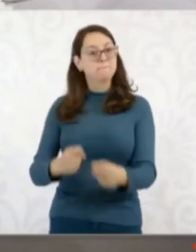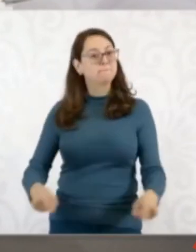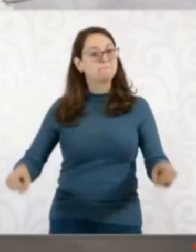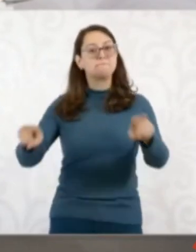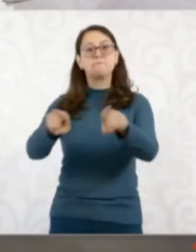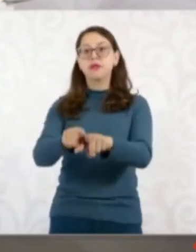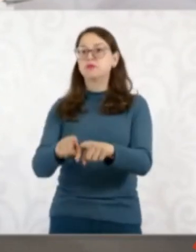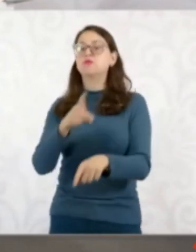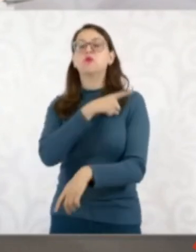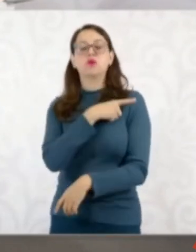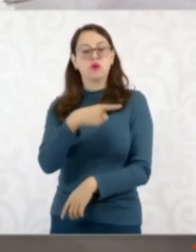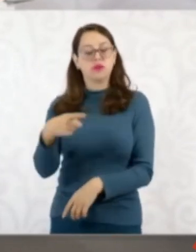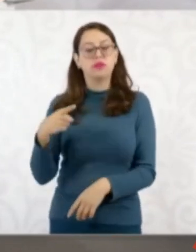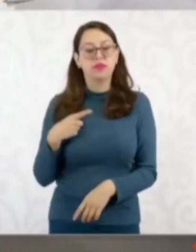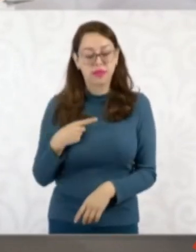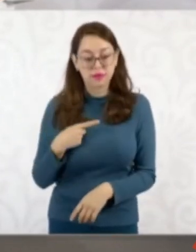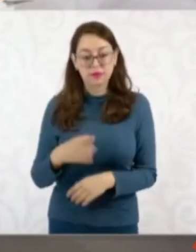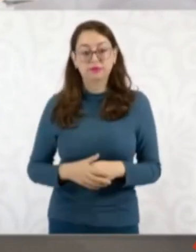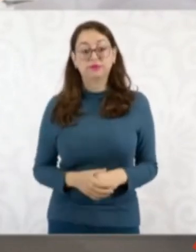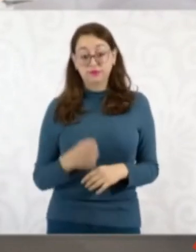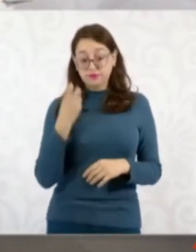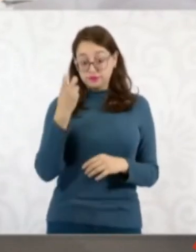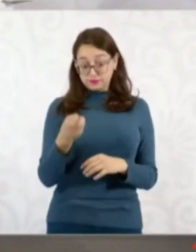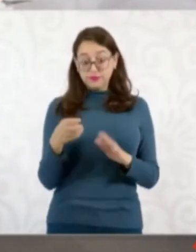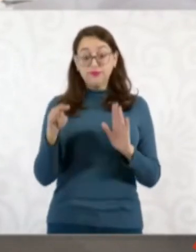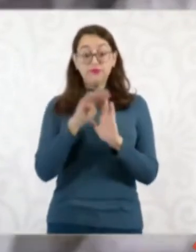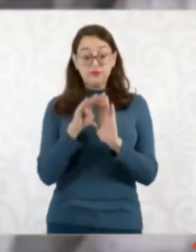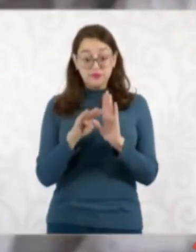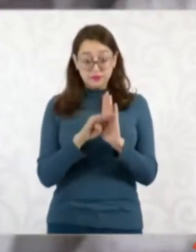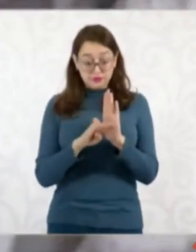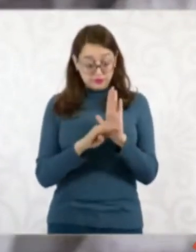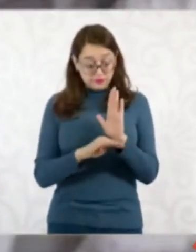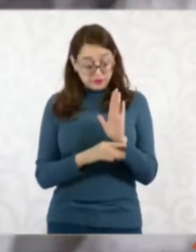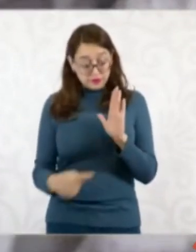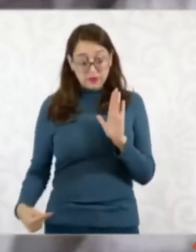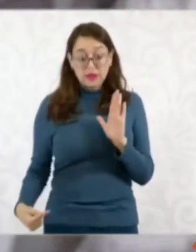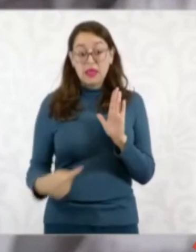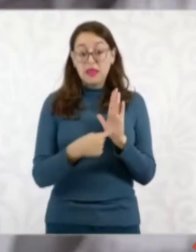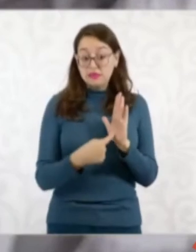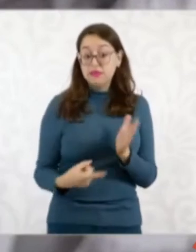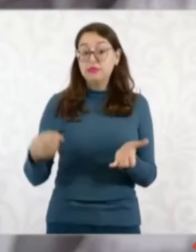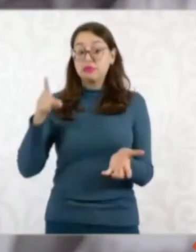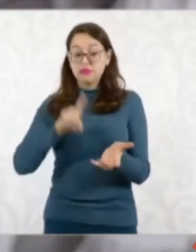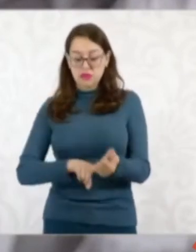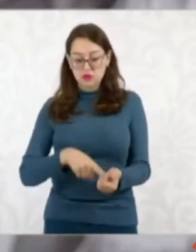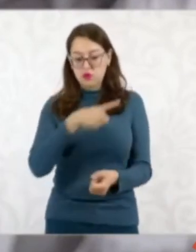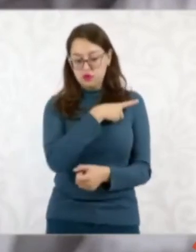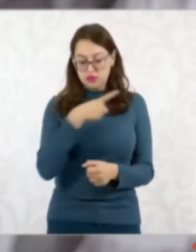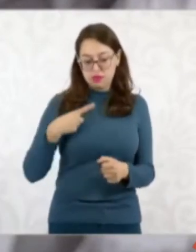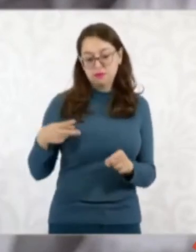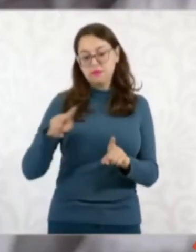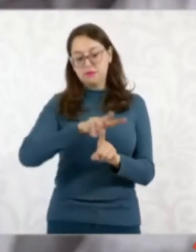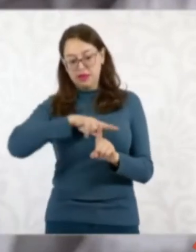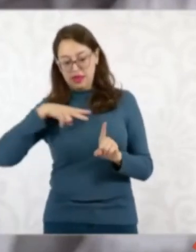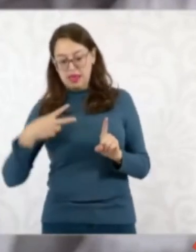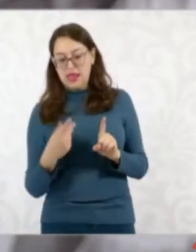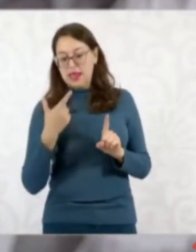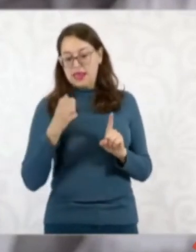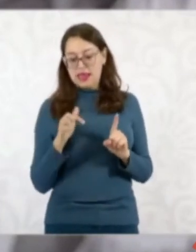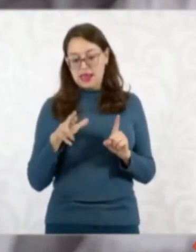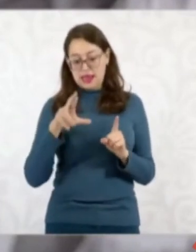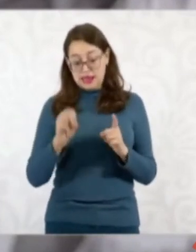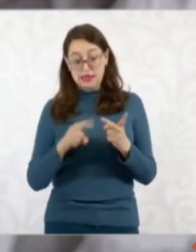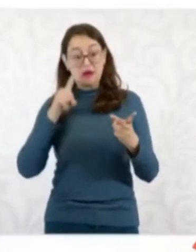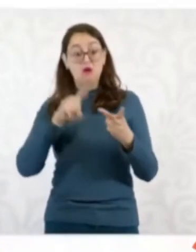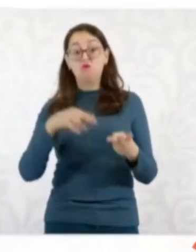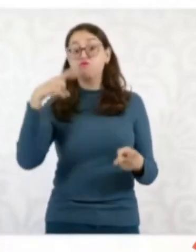en el país. Estos protocolos deberán incorporar, entre otros elementos, la perspectiva de género, la debida